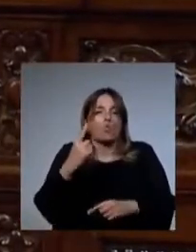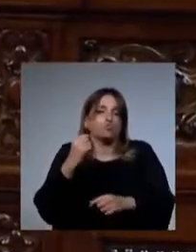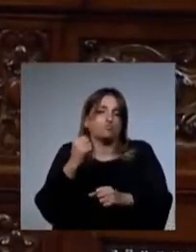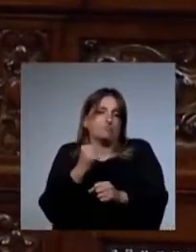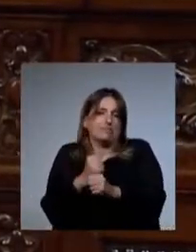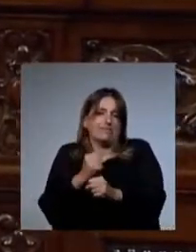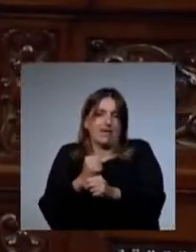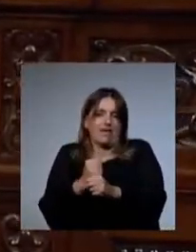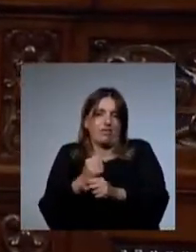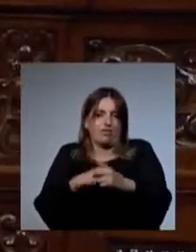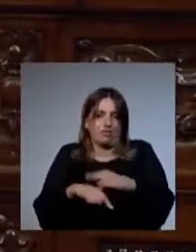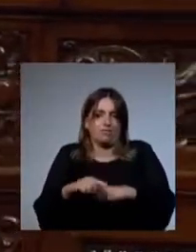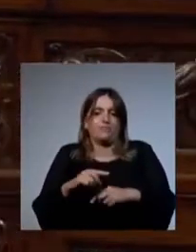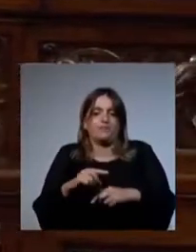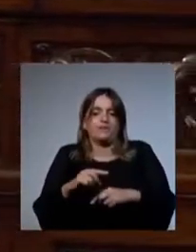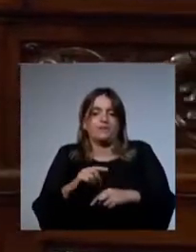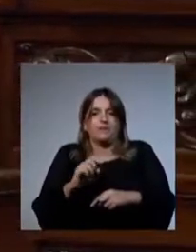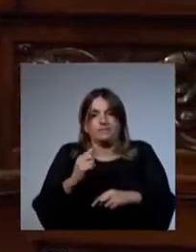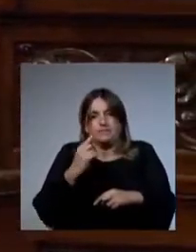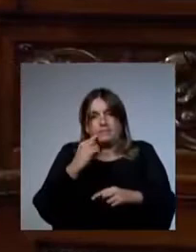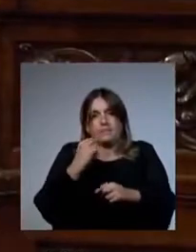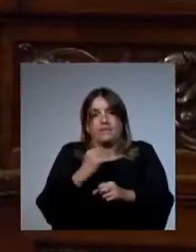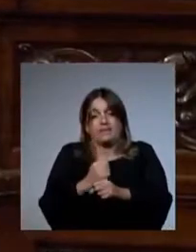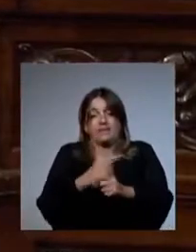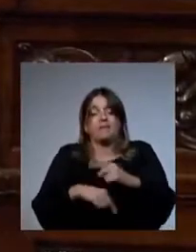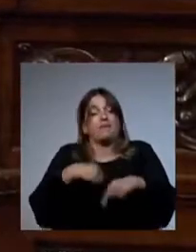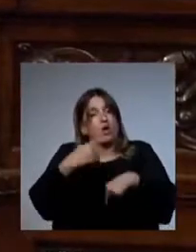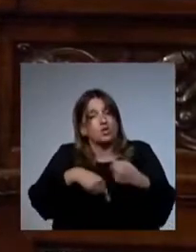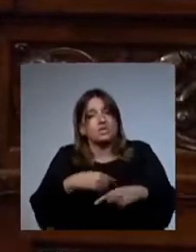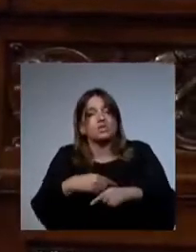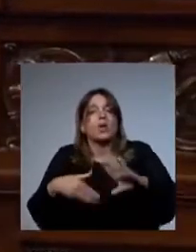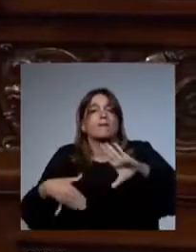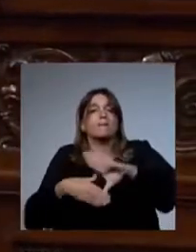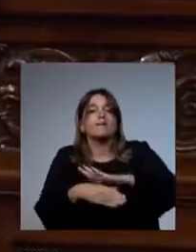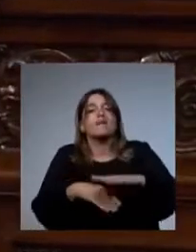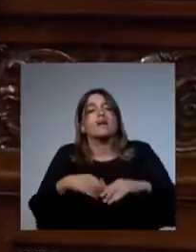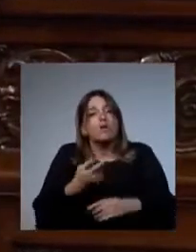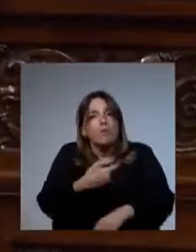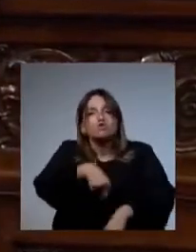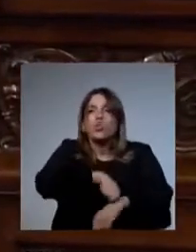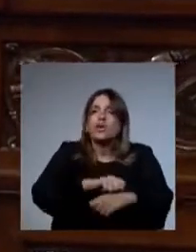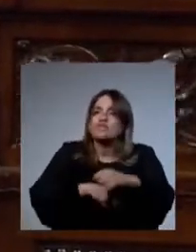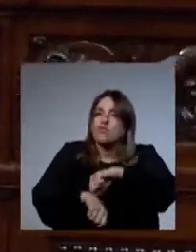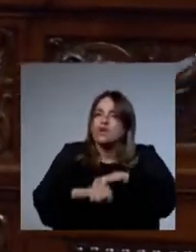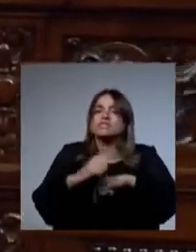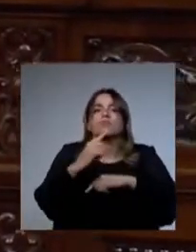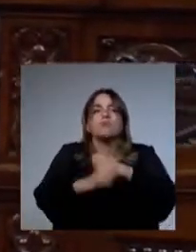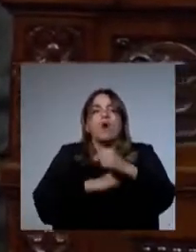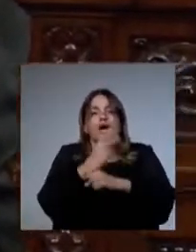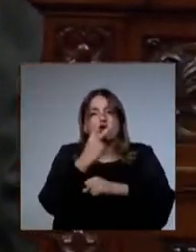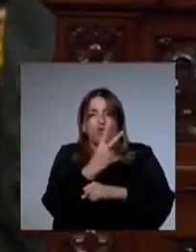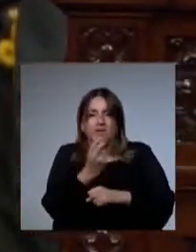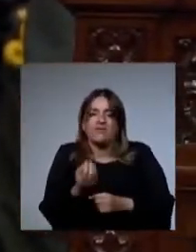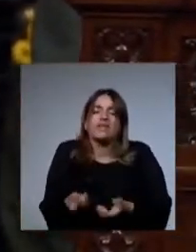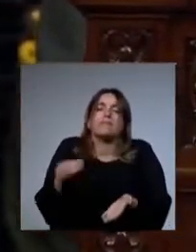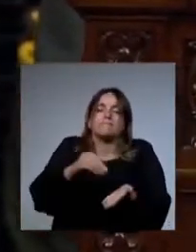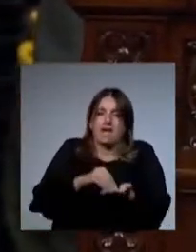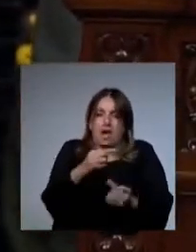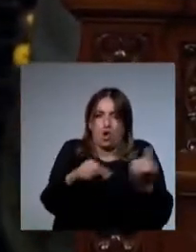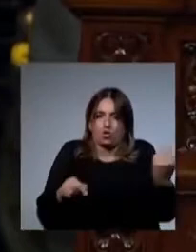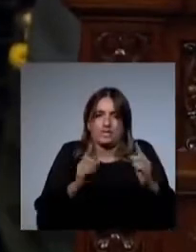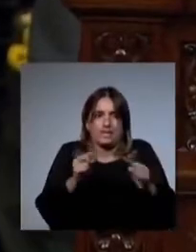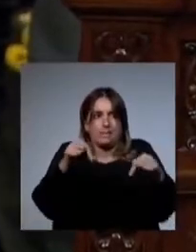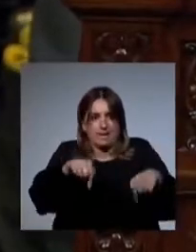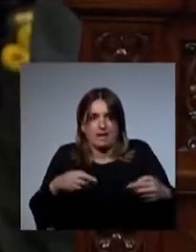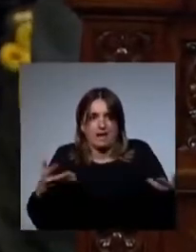El MIDES va a continuar con el esfuerzo realizado en el 2020, a lo que le sumará medidas adicionales.